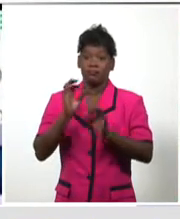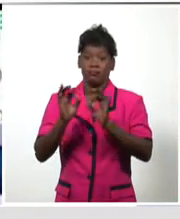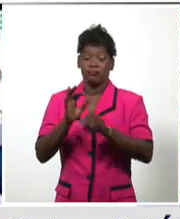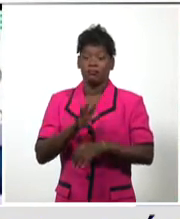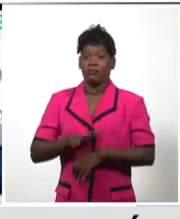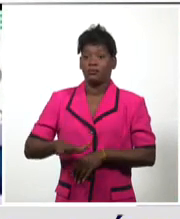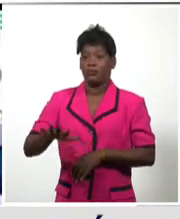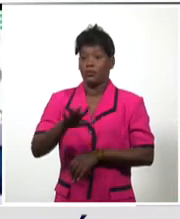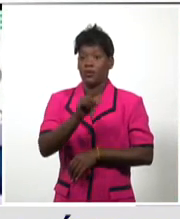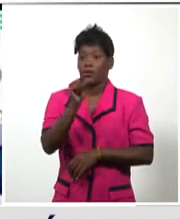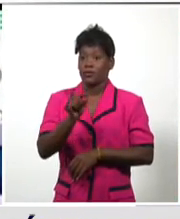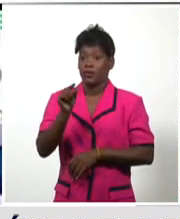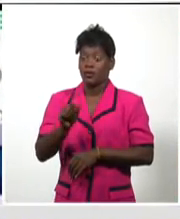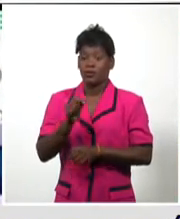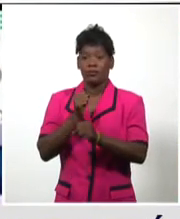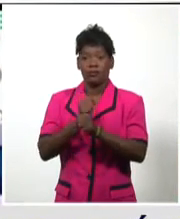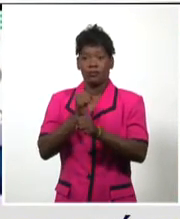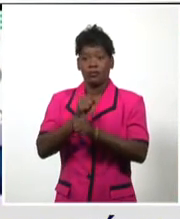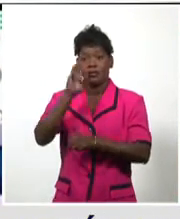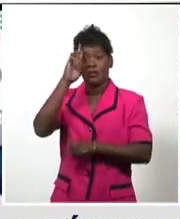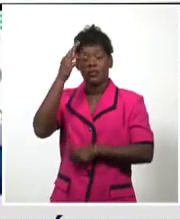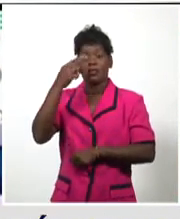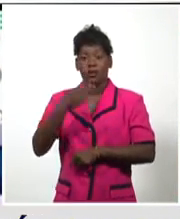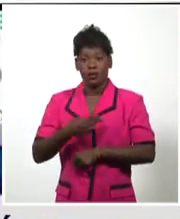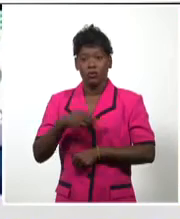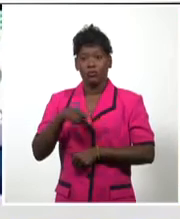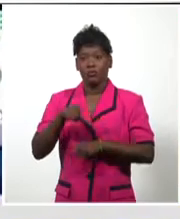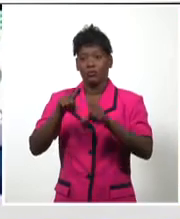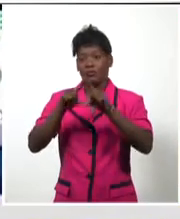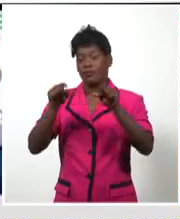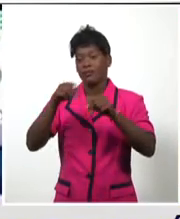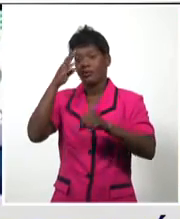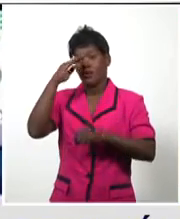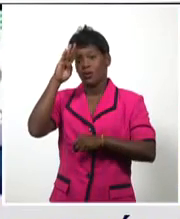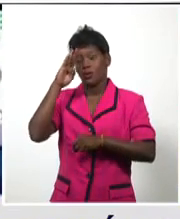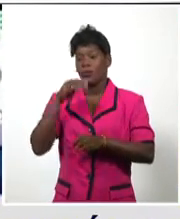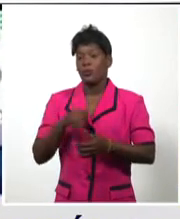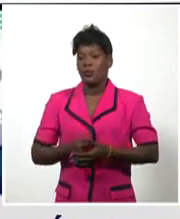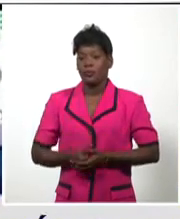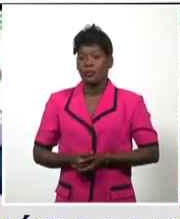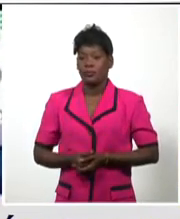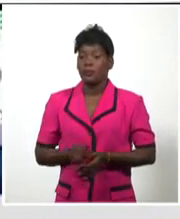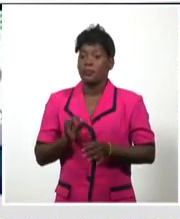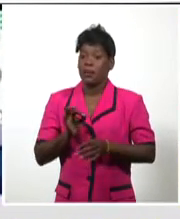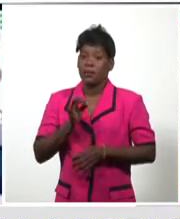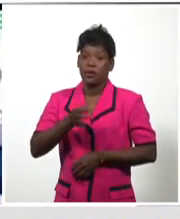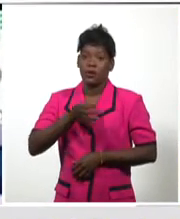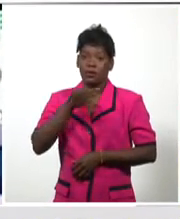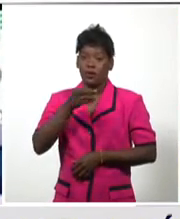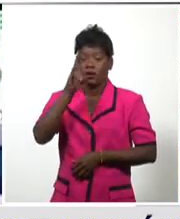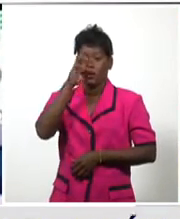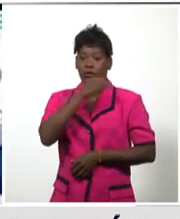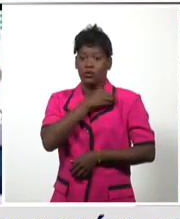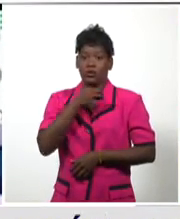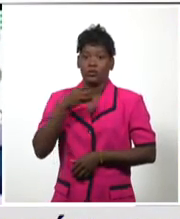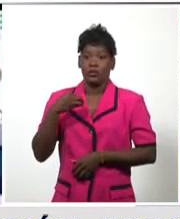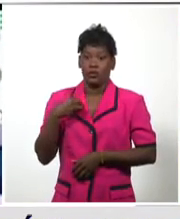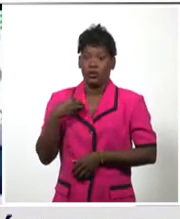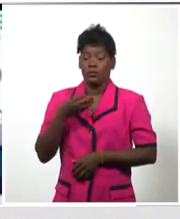personal de la salud pública en nuestro país y por supuesto, ya decía el doctor Celso Pasos que